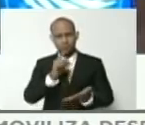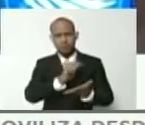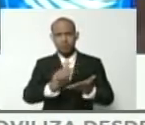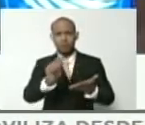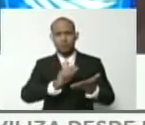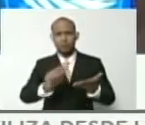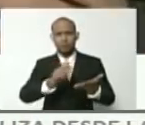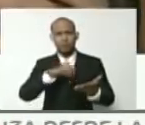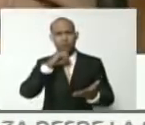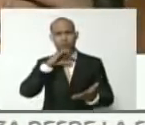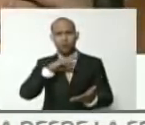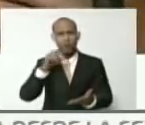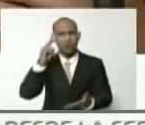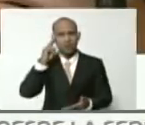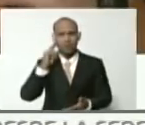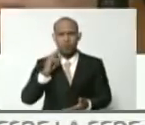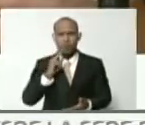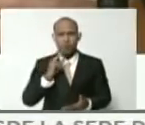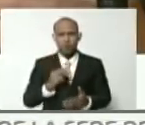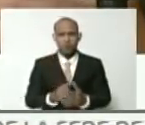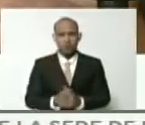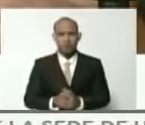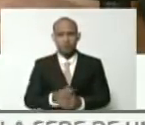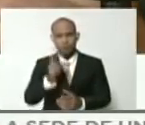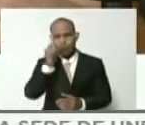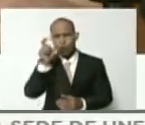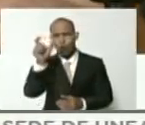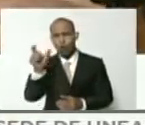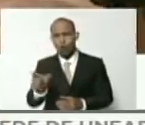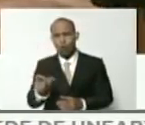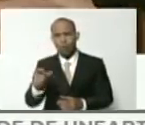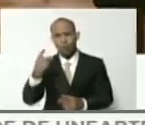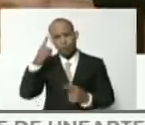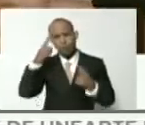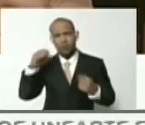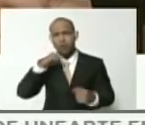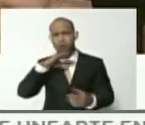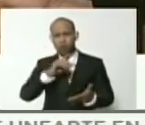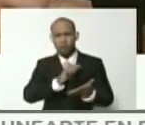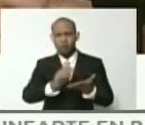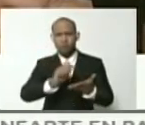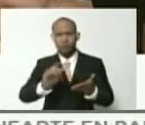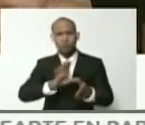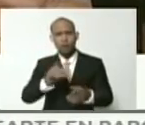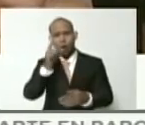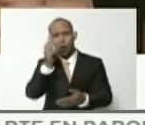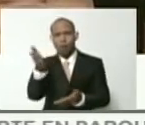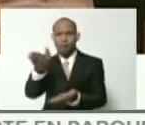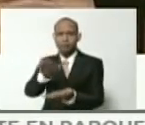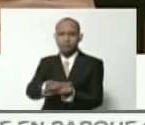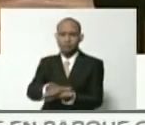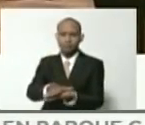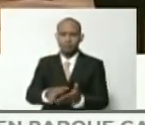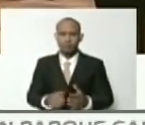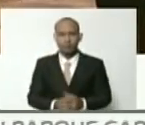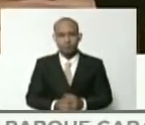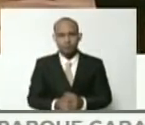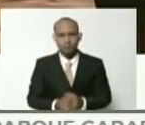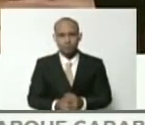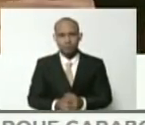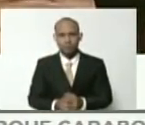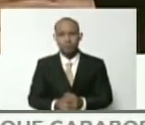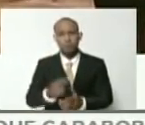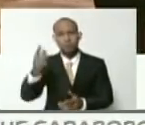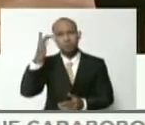escrita por el historiador venezolano Tomás Polanco Alcántara, ya fallecido, un gran